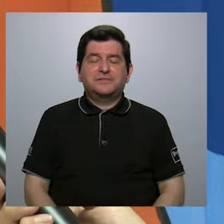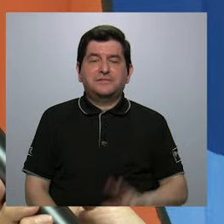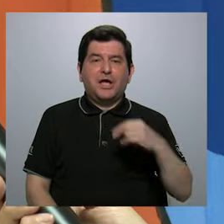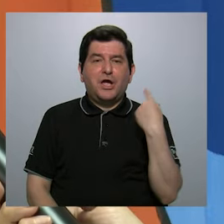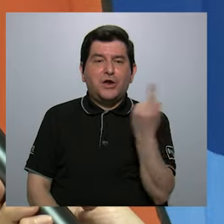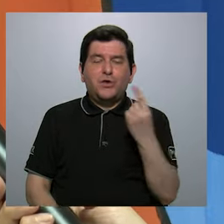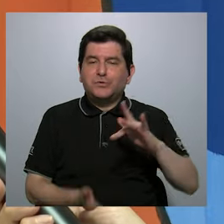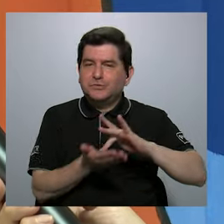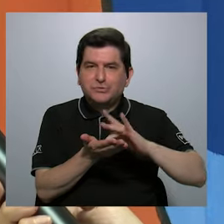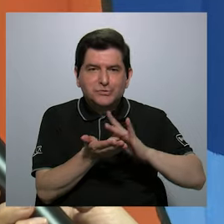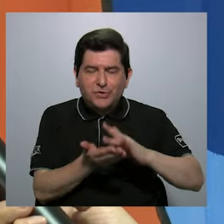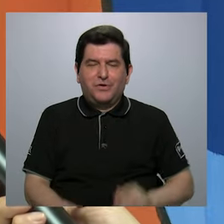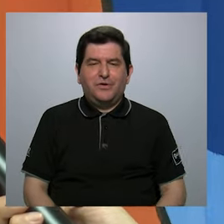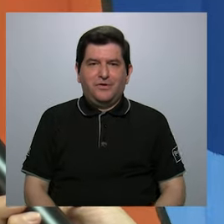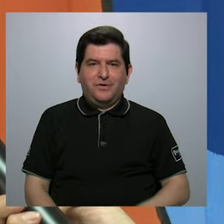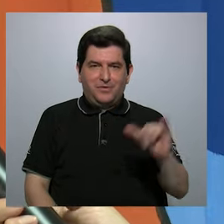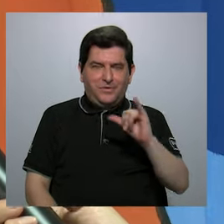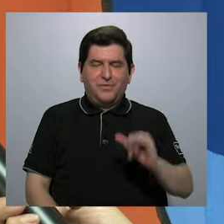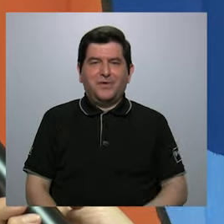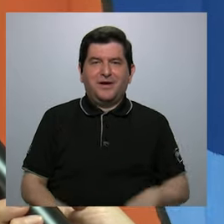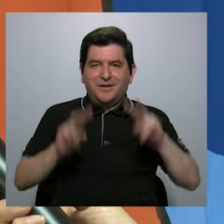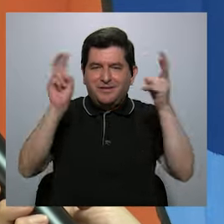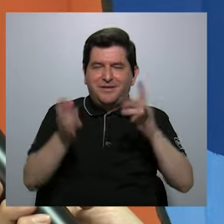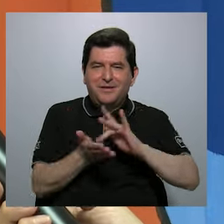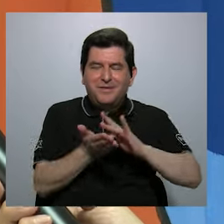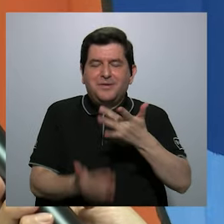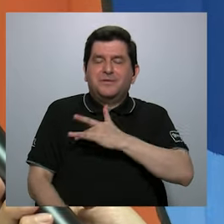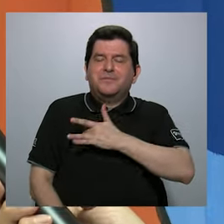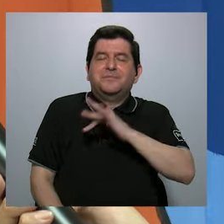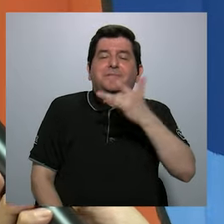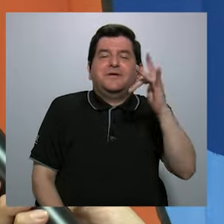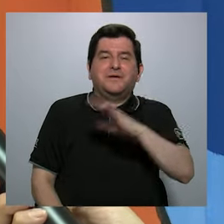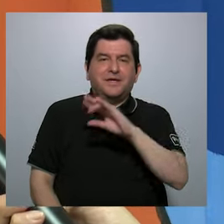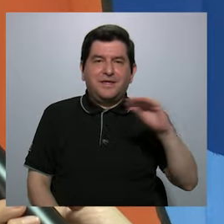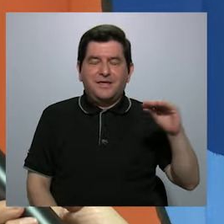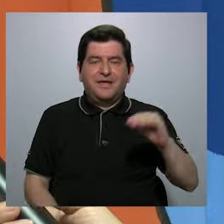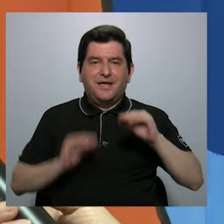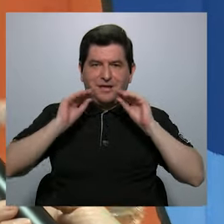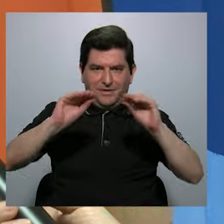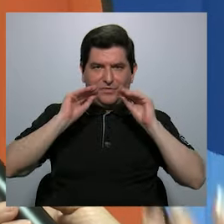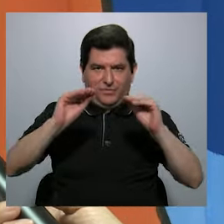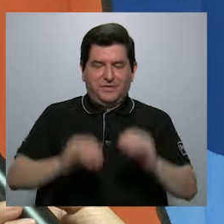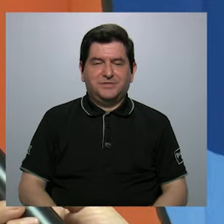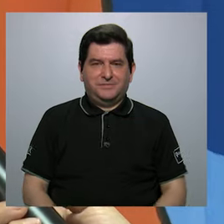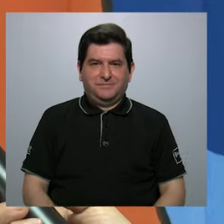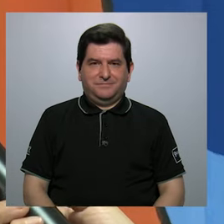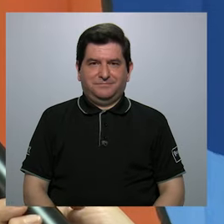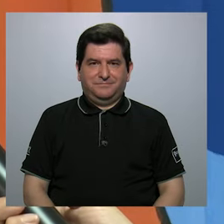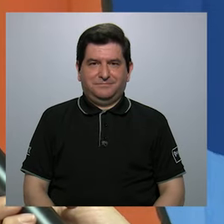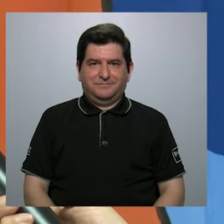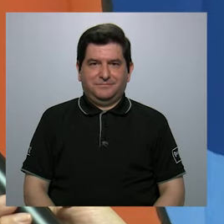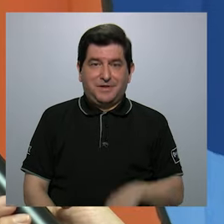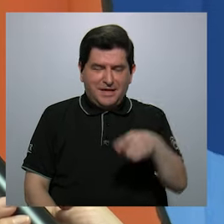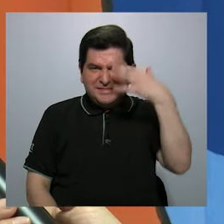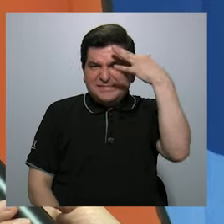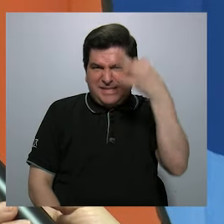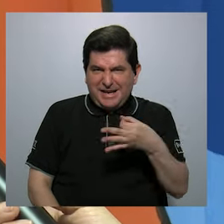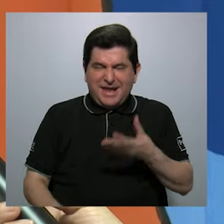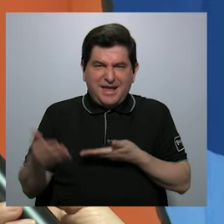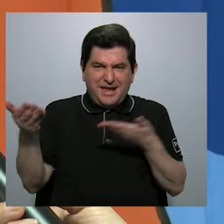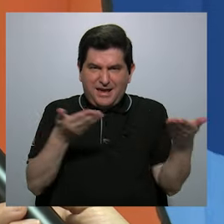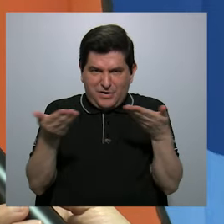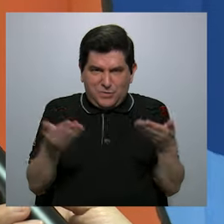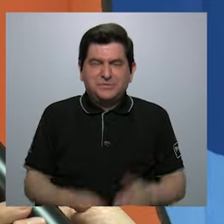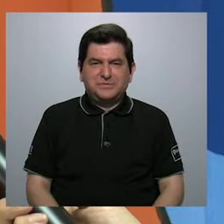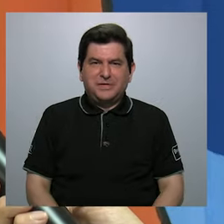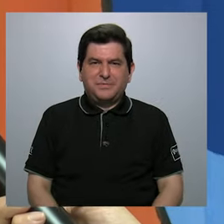solamente de medicina, sino también pues medicina del alma, ¿verdad? Y también educativa. Entonces, es una apuesta por un servicio,